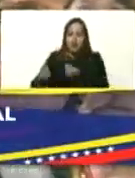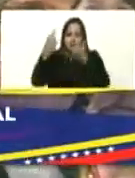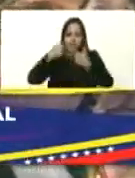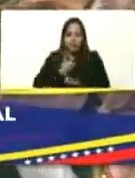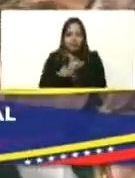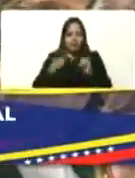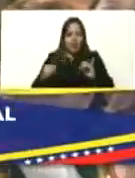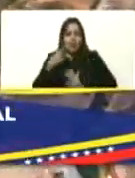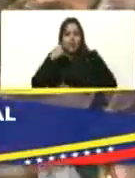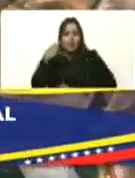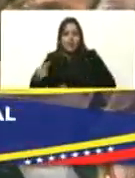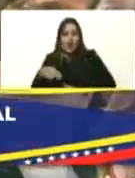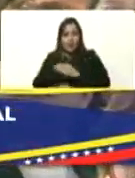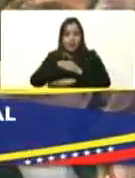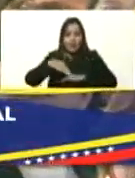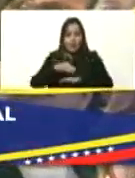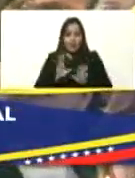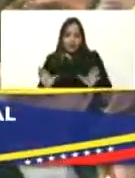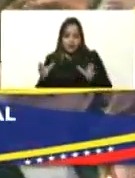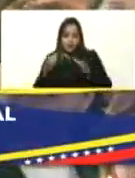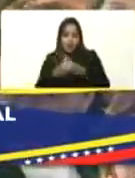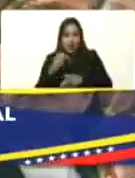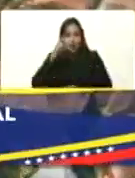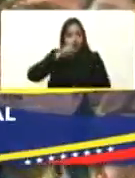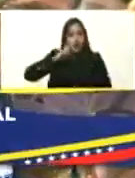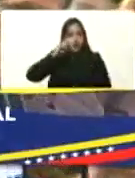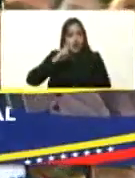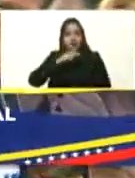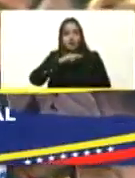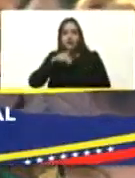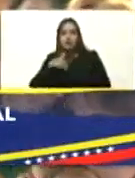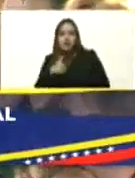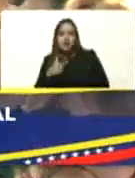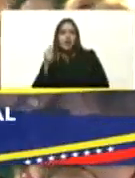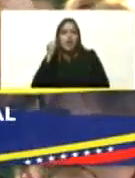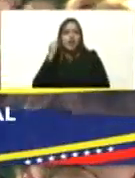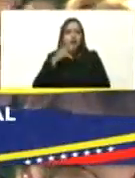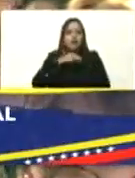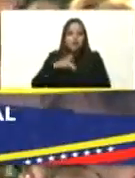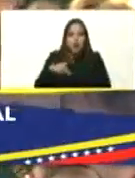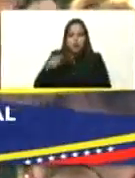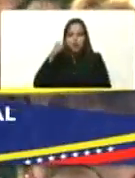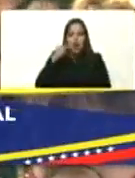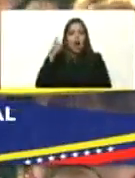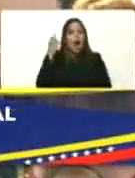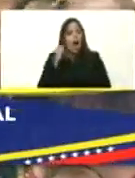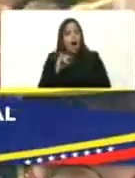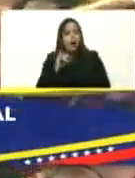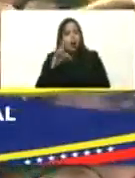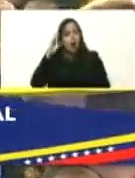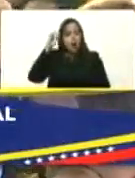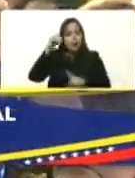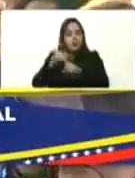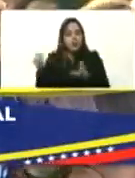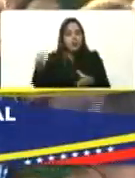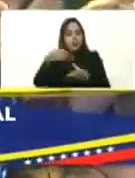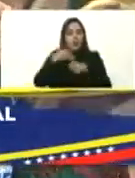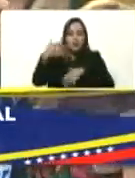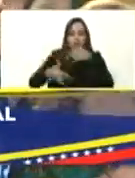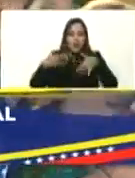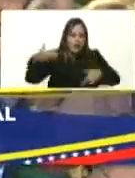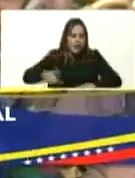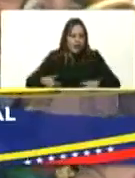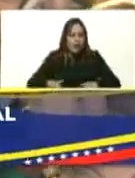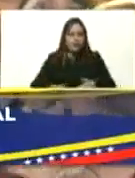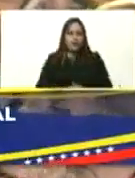la ministra, la Estación Rosa, nosotros y nosotras tenemos el desafío de meter en nuestra agenda de lucha